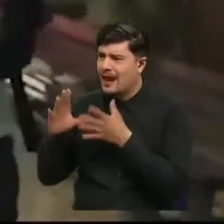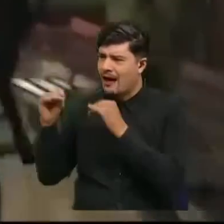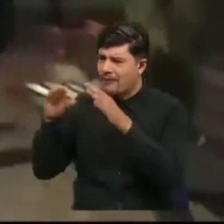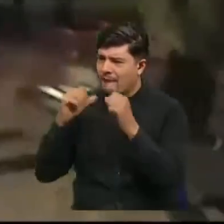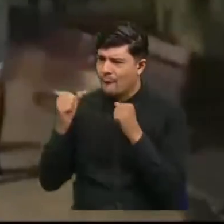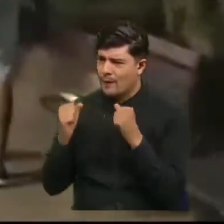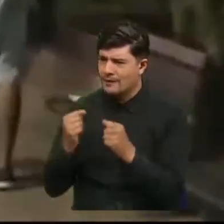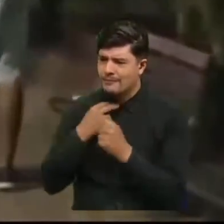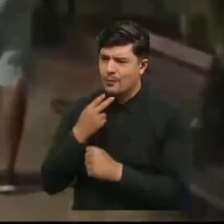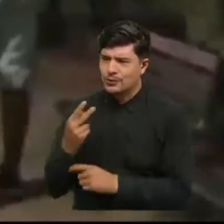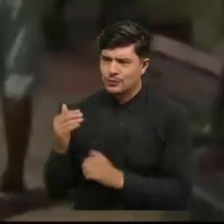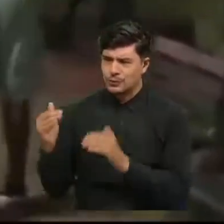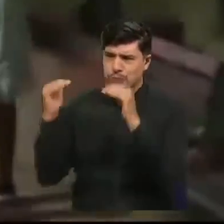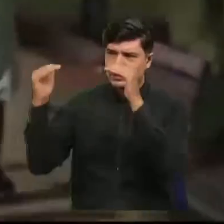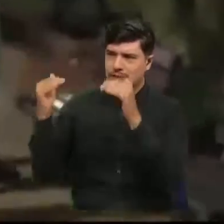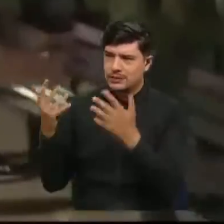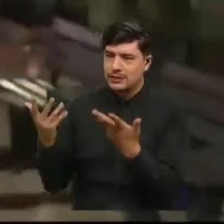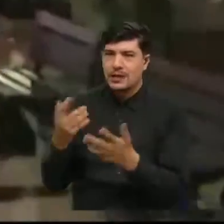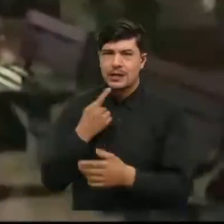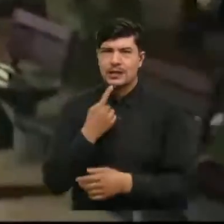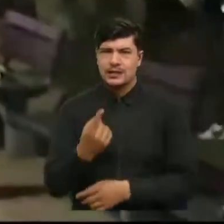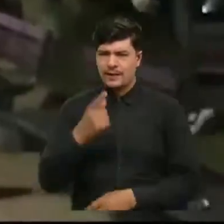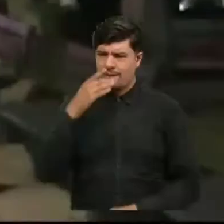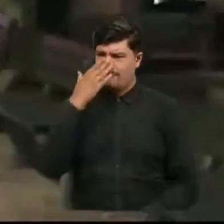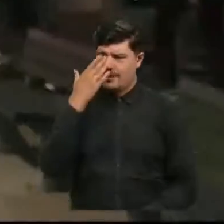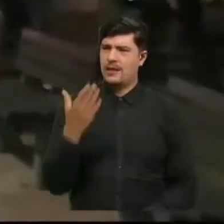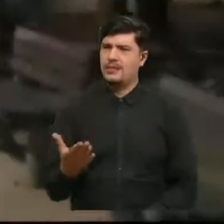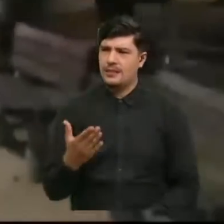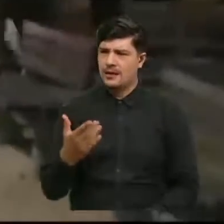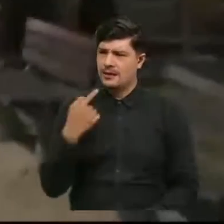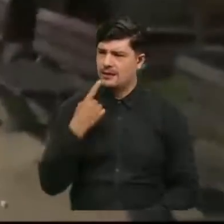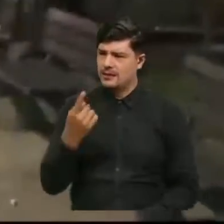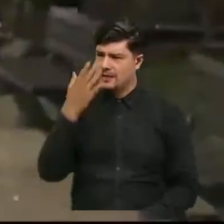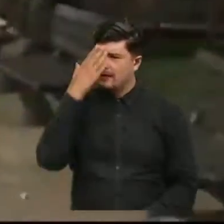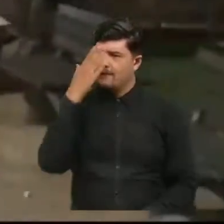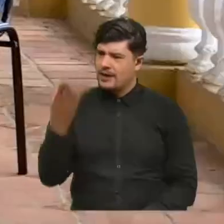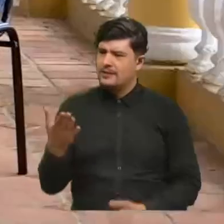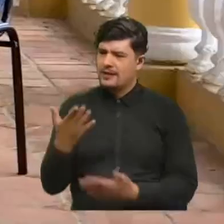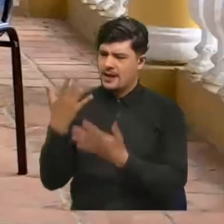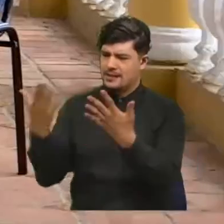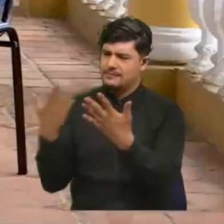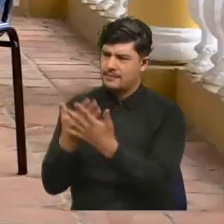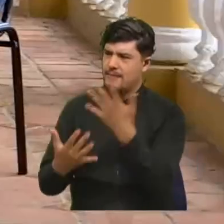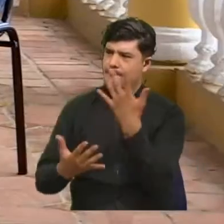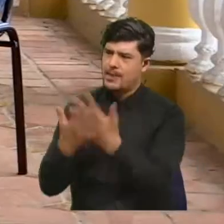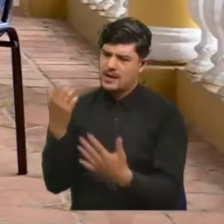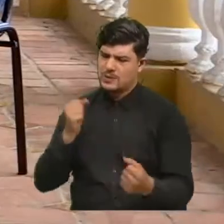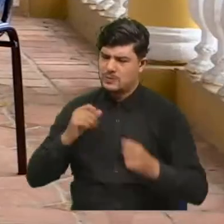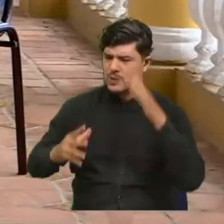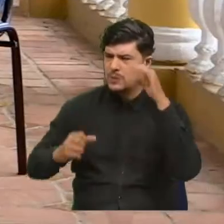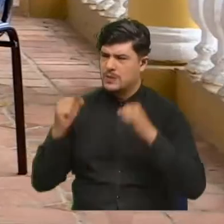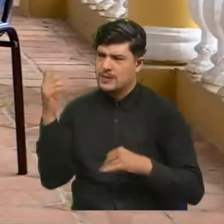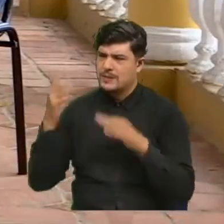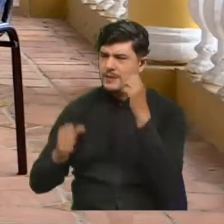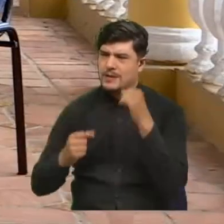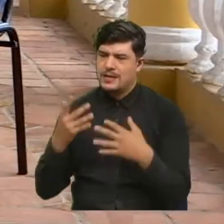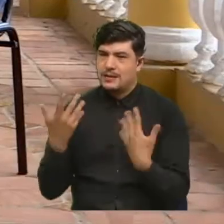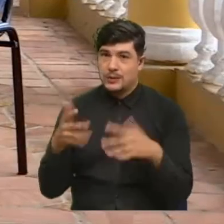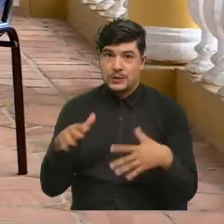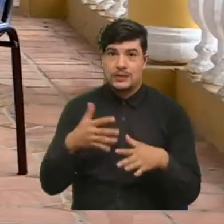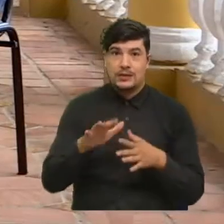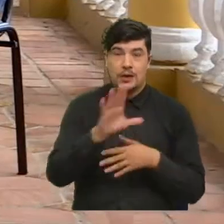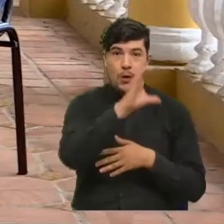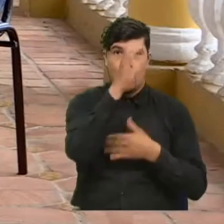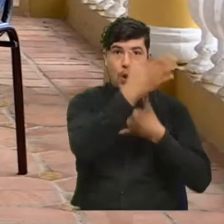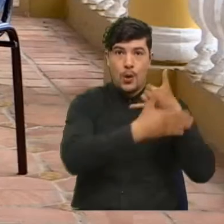característica decimos las cosas de diferente y los iconos y hemos recibido nos dicen las